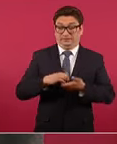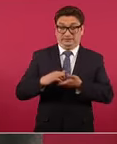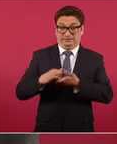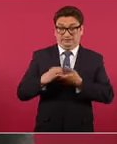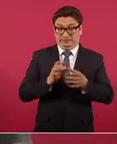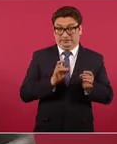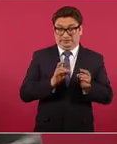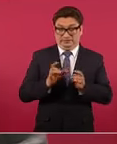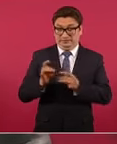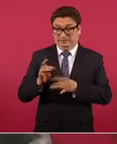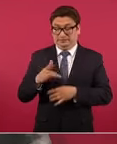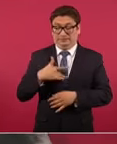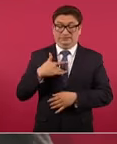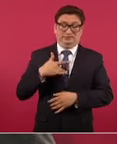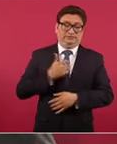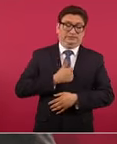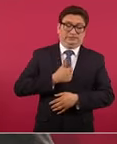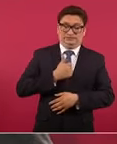de qué